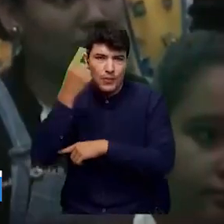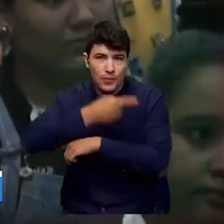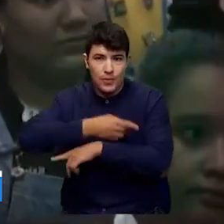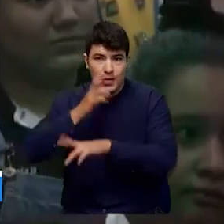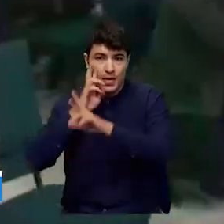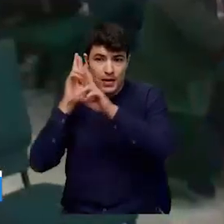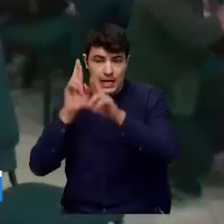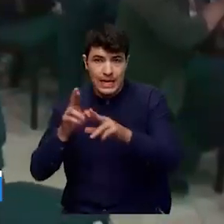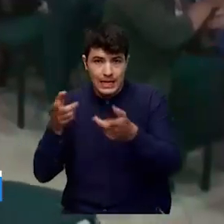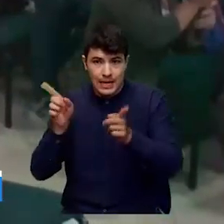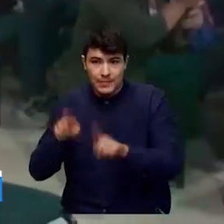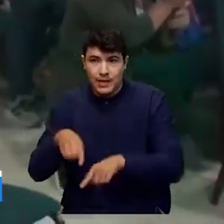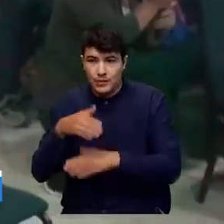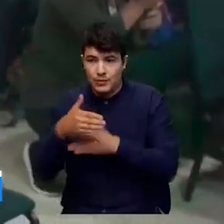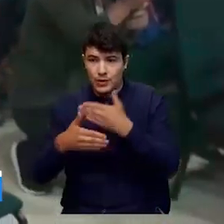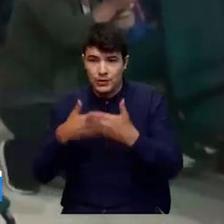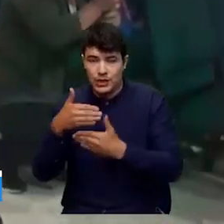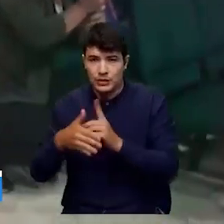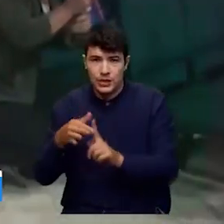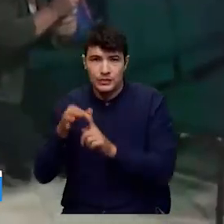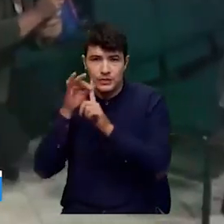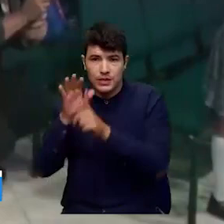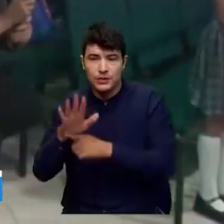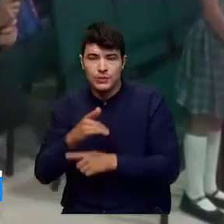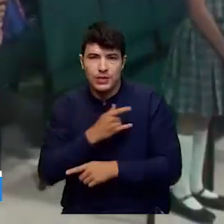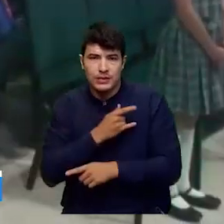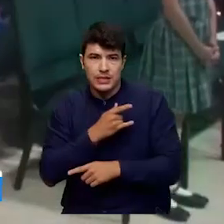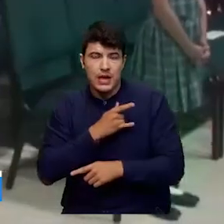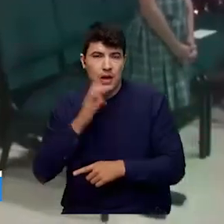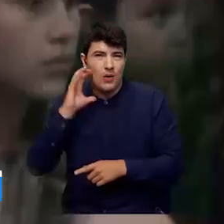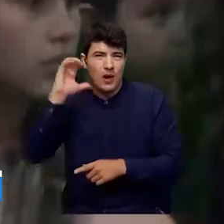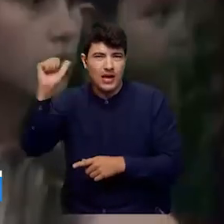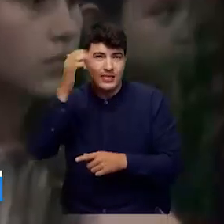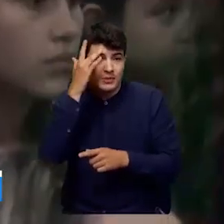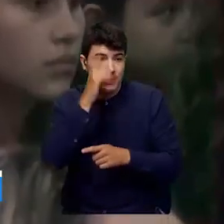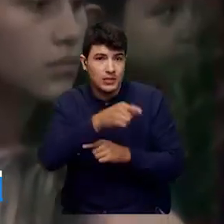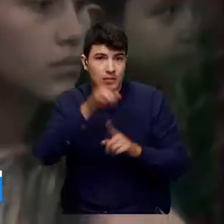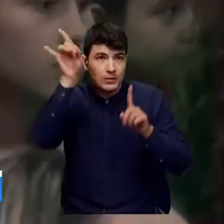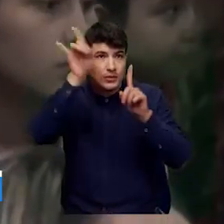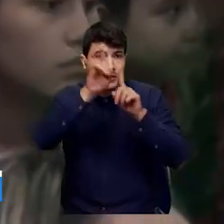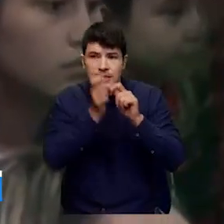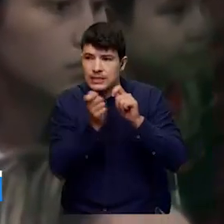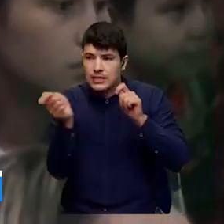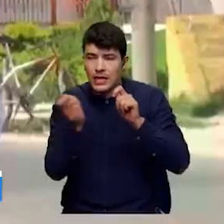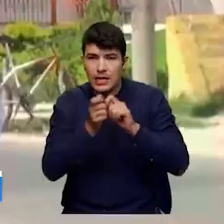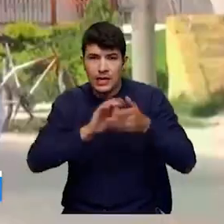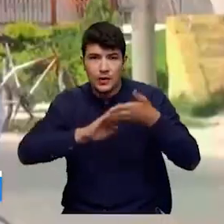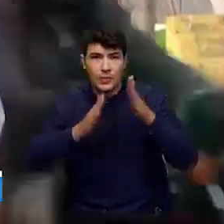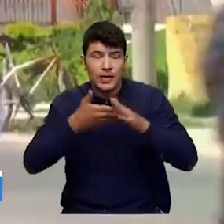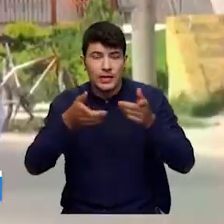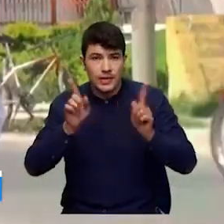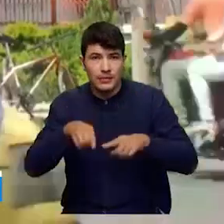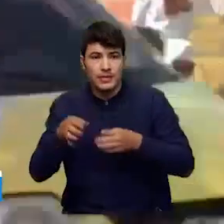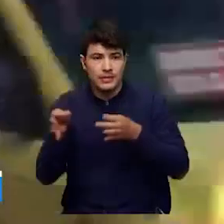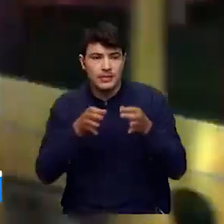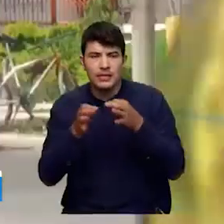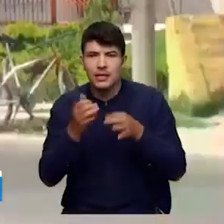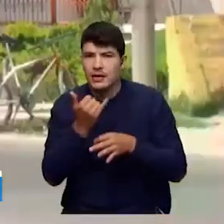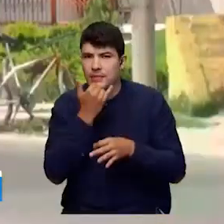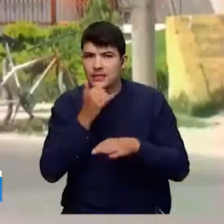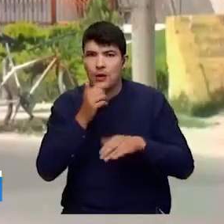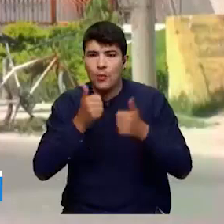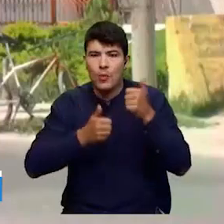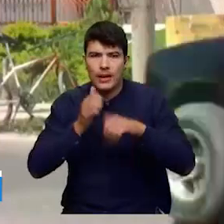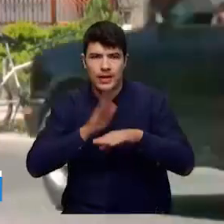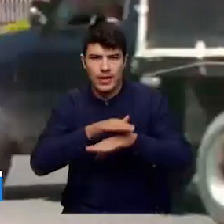destacó también la de especialistas de la Universidad de Ocaña sobre los efectos de las antenas de telefonía celular en cercanías a la población. La meta